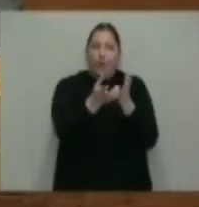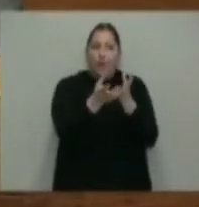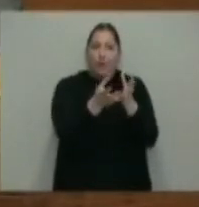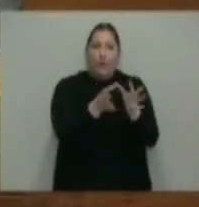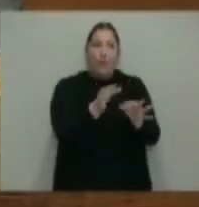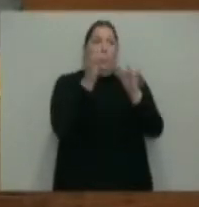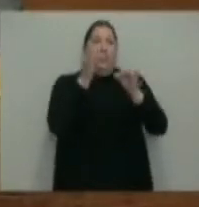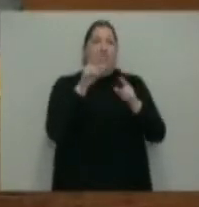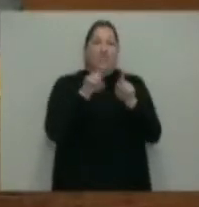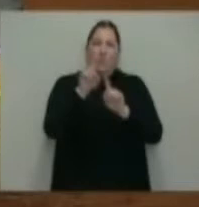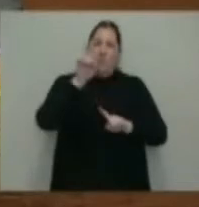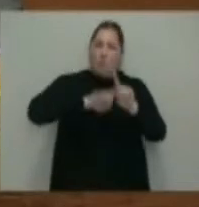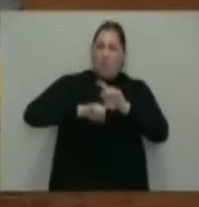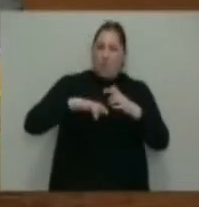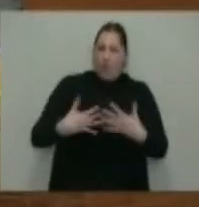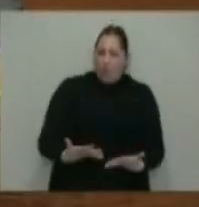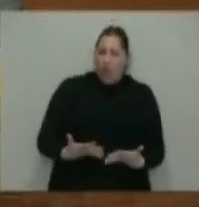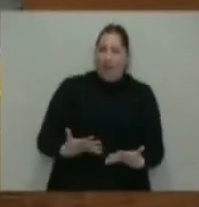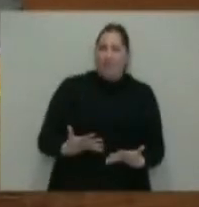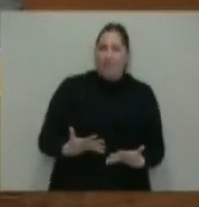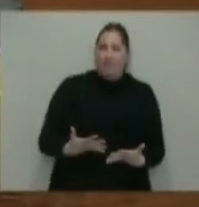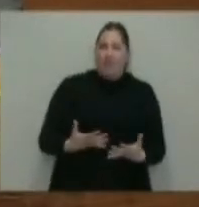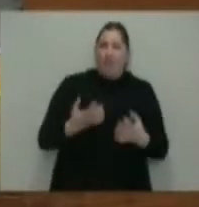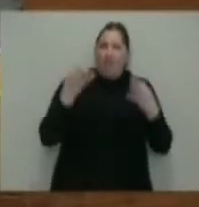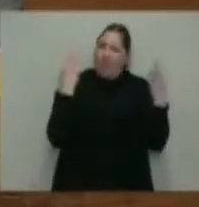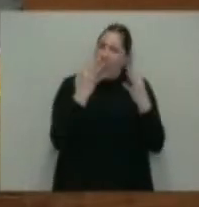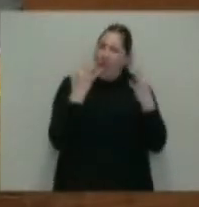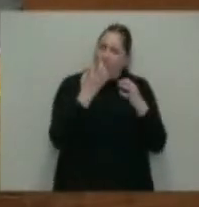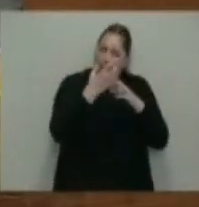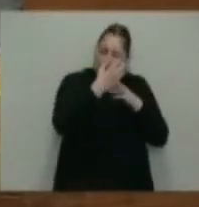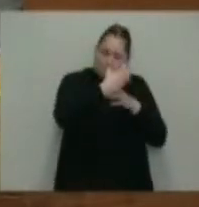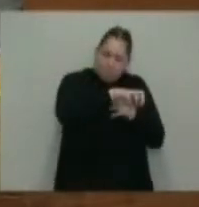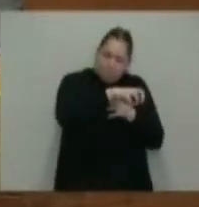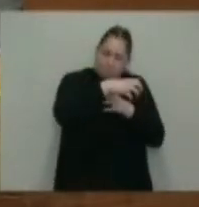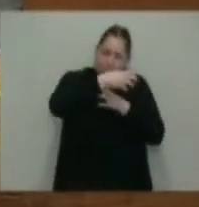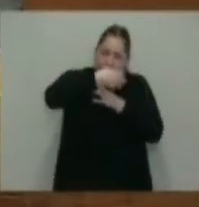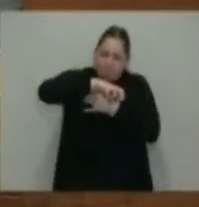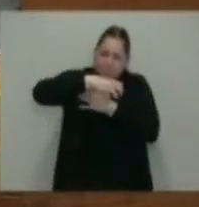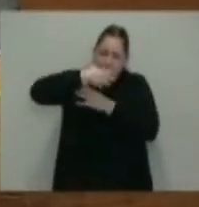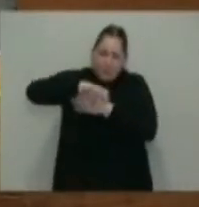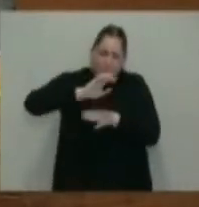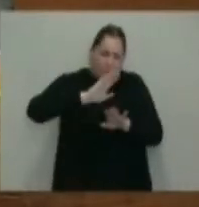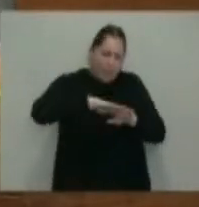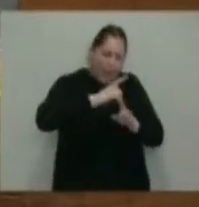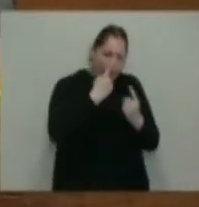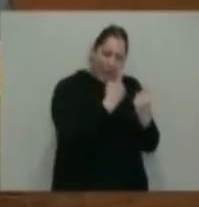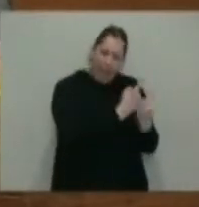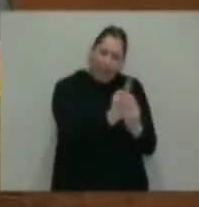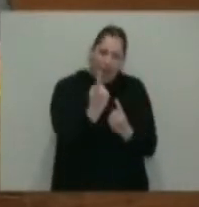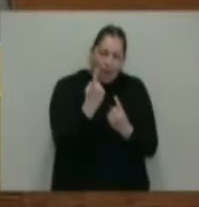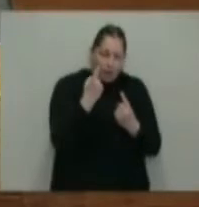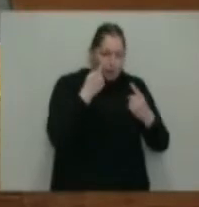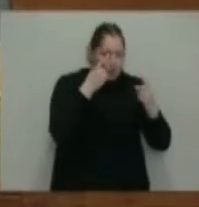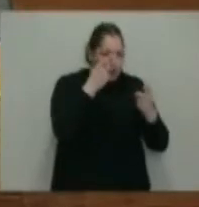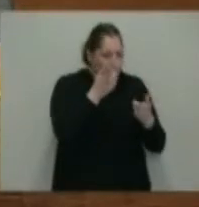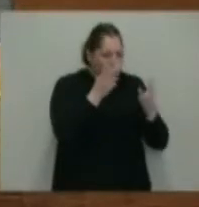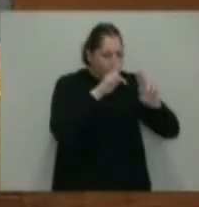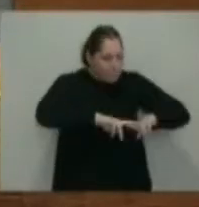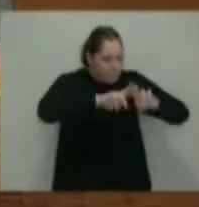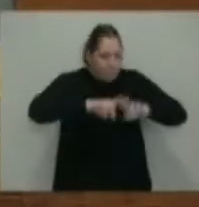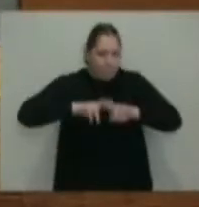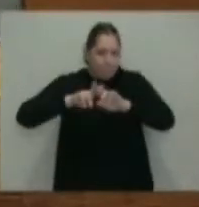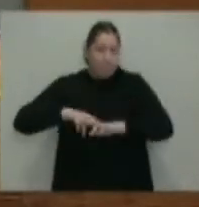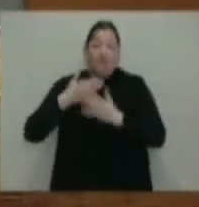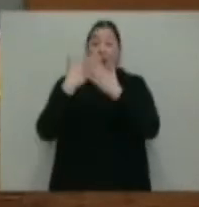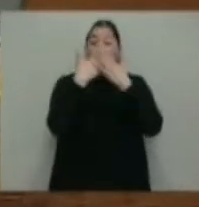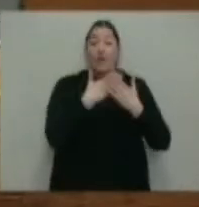sería conveniente desagregarlos de alguna manera y darles un tratamiento más cualitativo. Recientemente, un estudio reflejaba